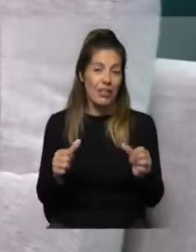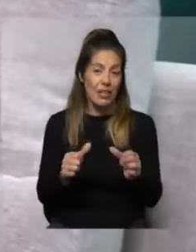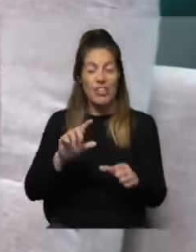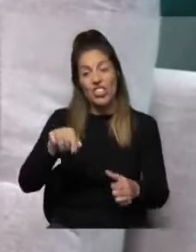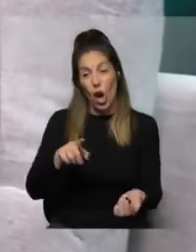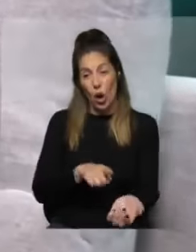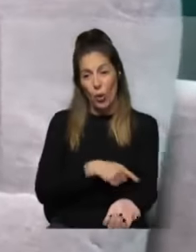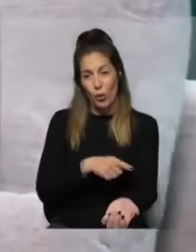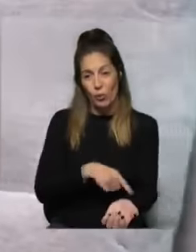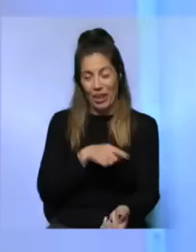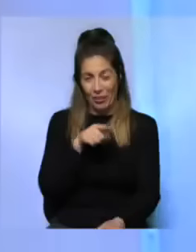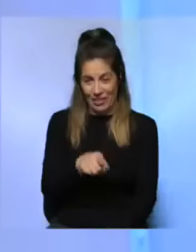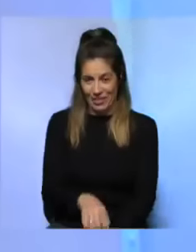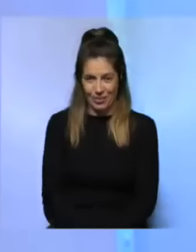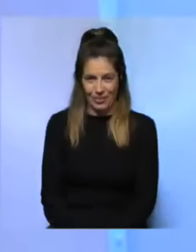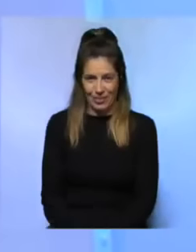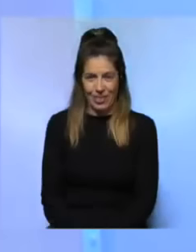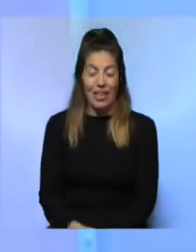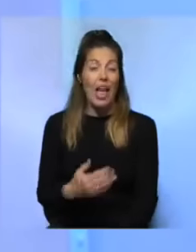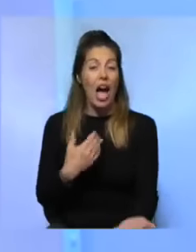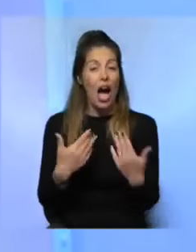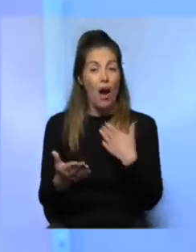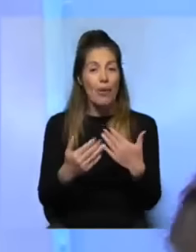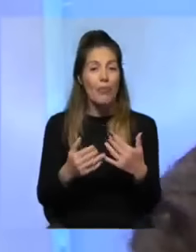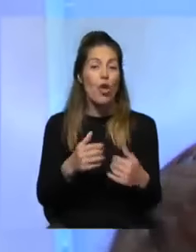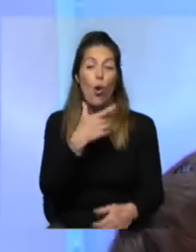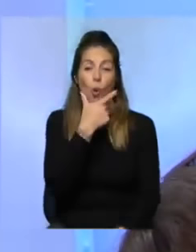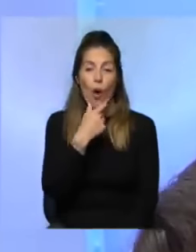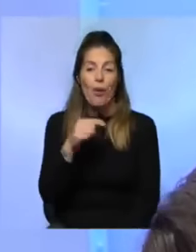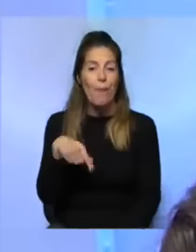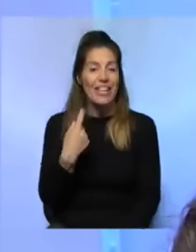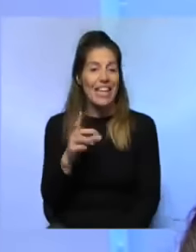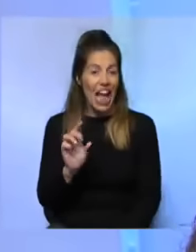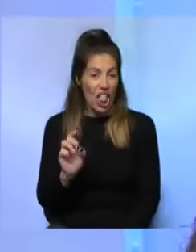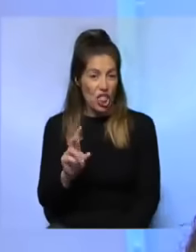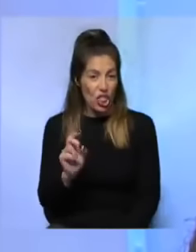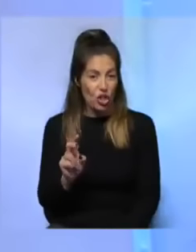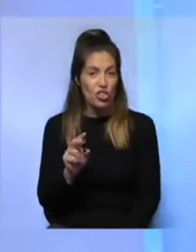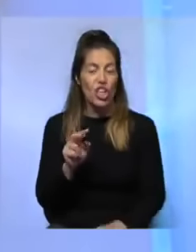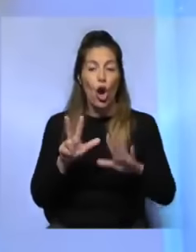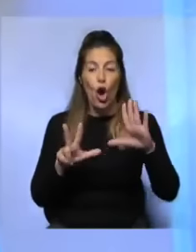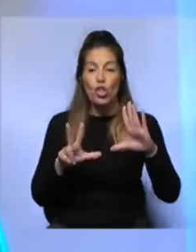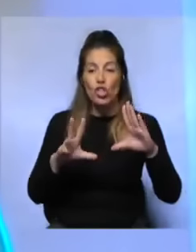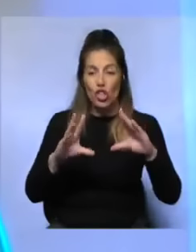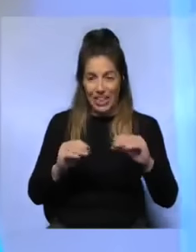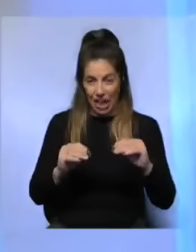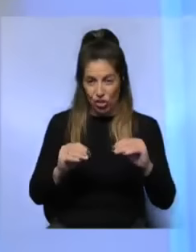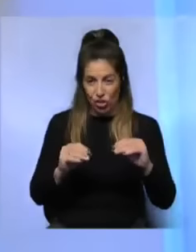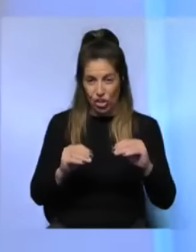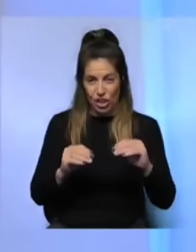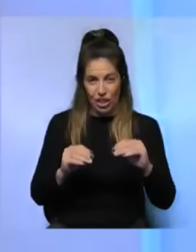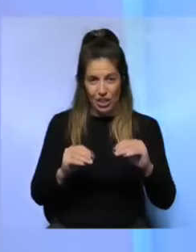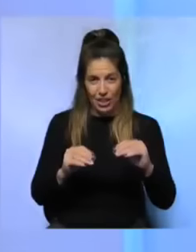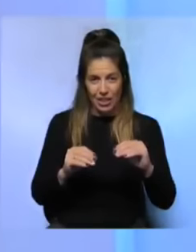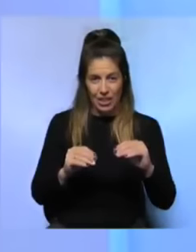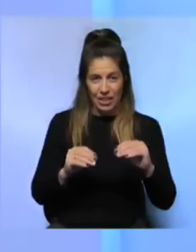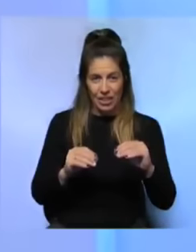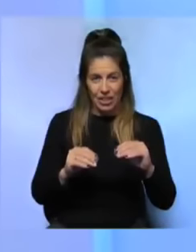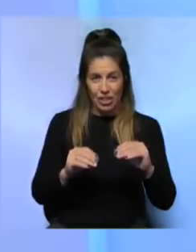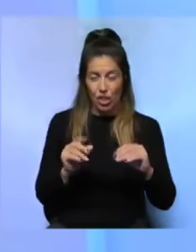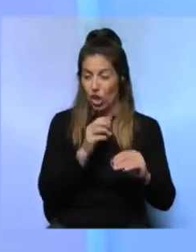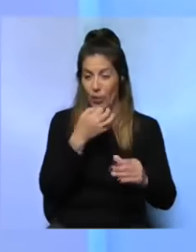acostumbrado y acostumbrada a eso. Exactamente. Estamos hablando sobre todo de los jueves. Mañana, jueves 12, 20 horas. Y no te voy a decir que es